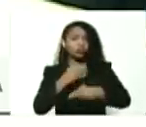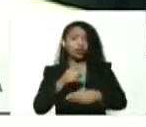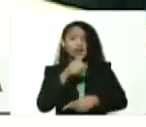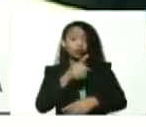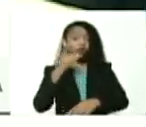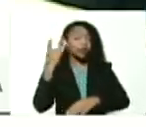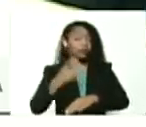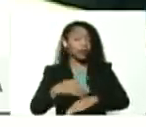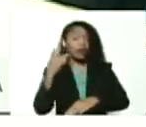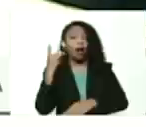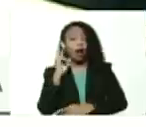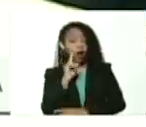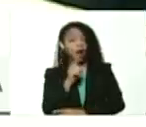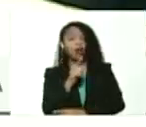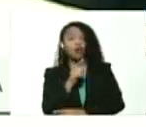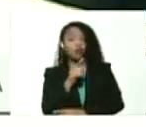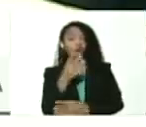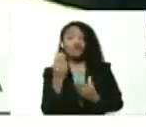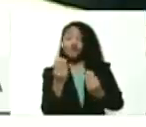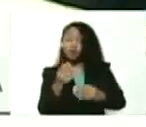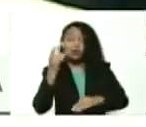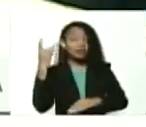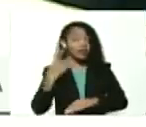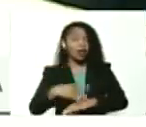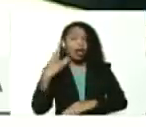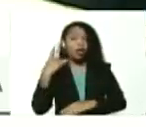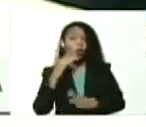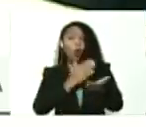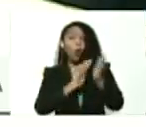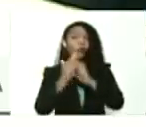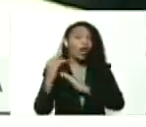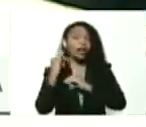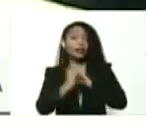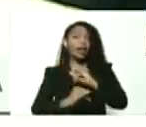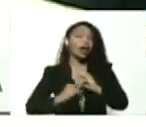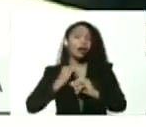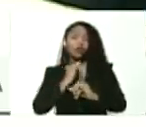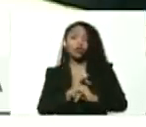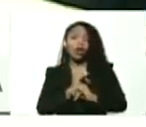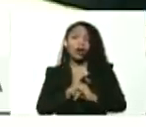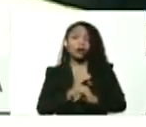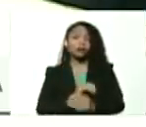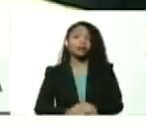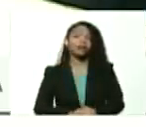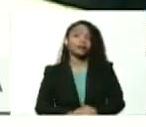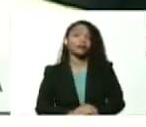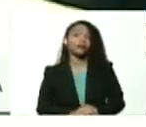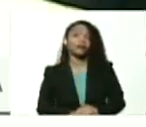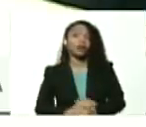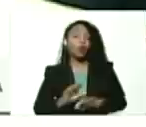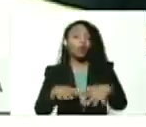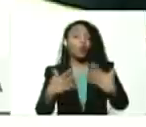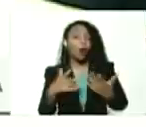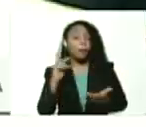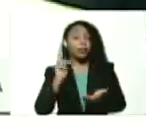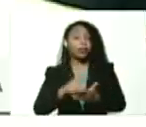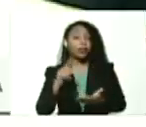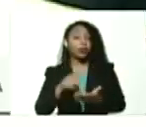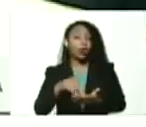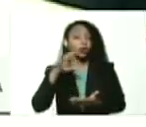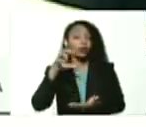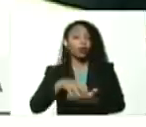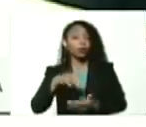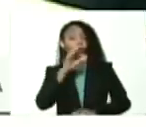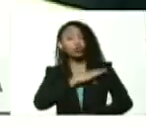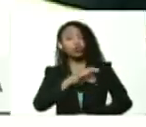Es algo muy grave. La comunidad internacional a la cual forman parte los estados